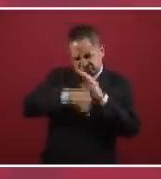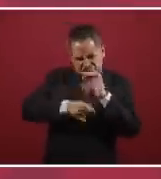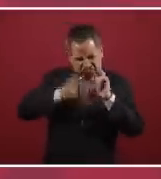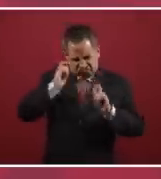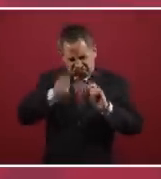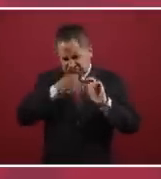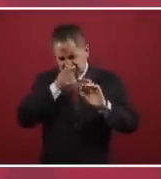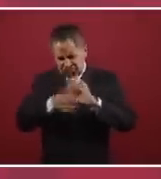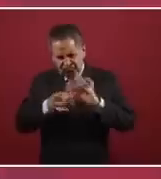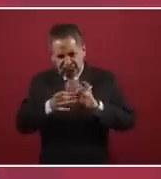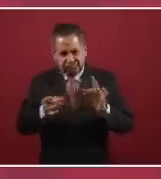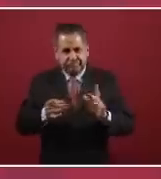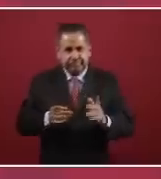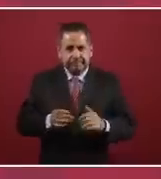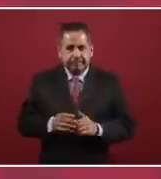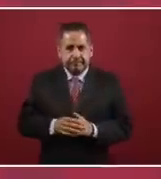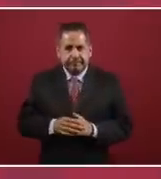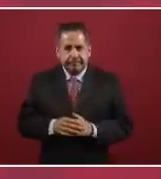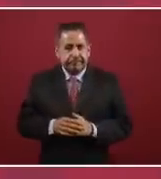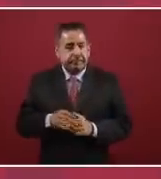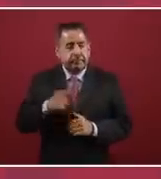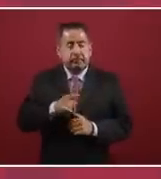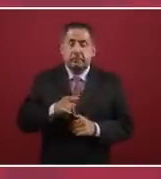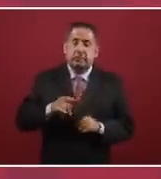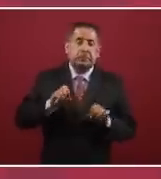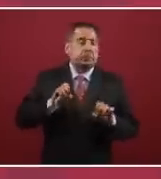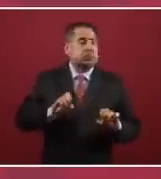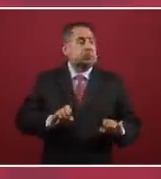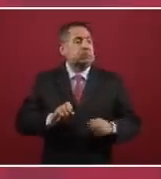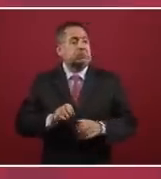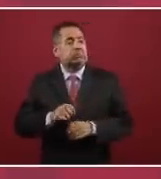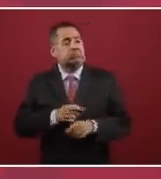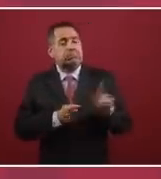que se daban la gran vida,